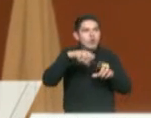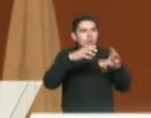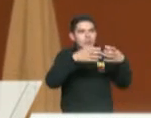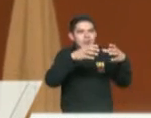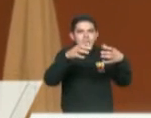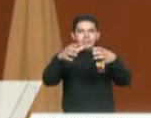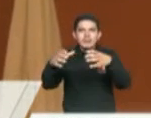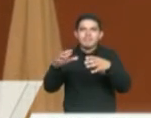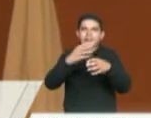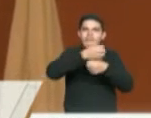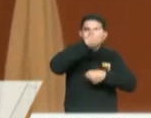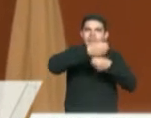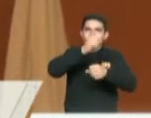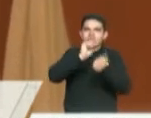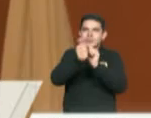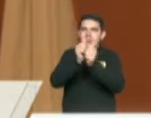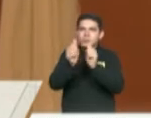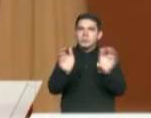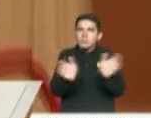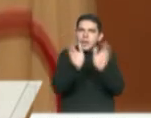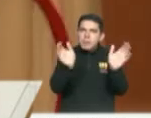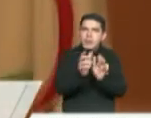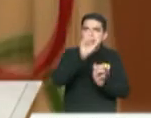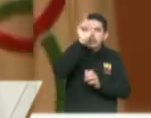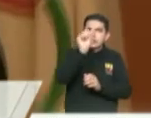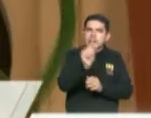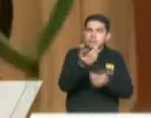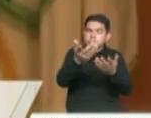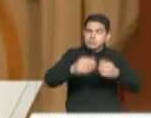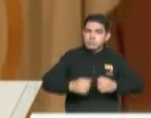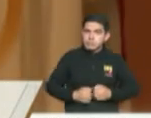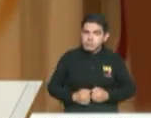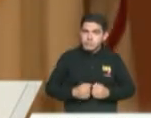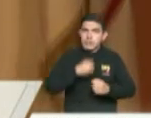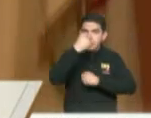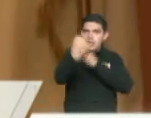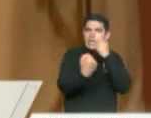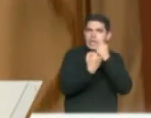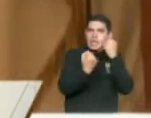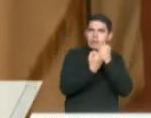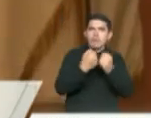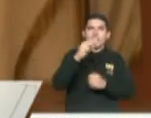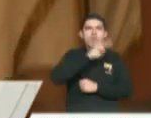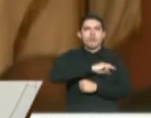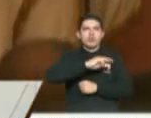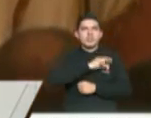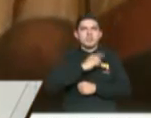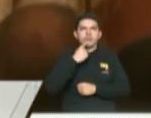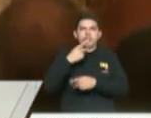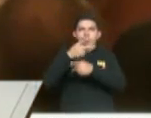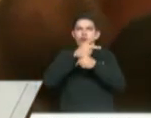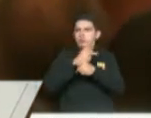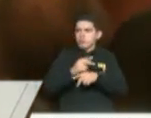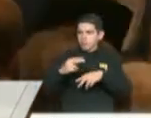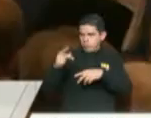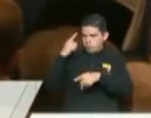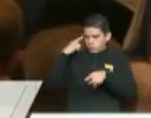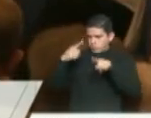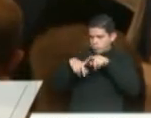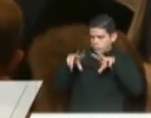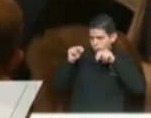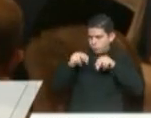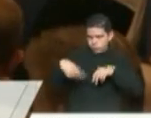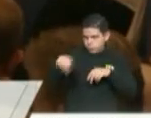trabajar para recuperar el prestigio del deporte de su país apoyada por el consejo municipal la alcaldesa de roma' va a organizar